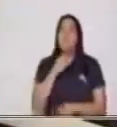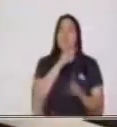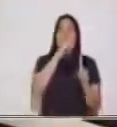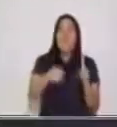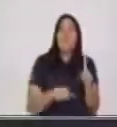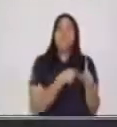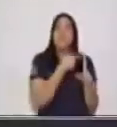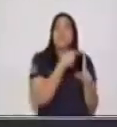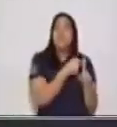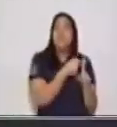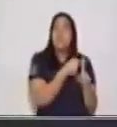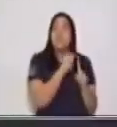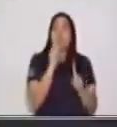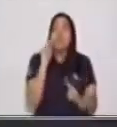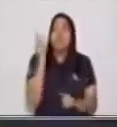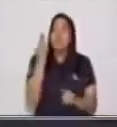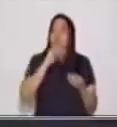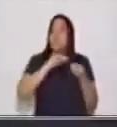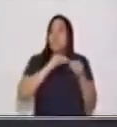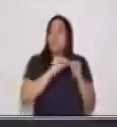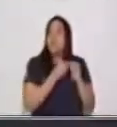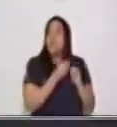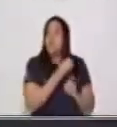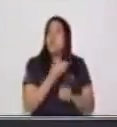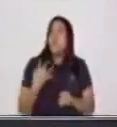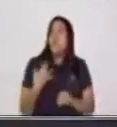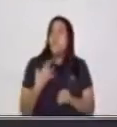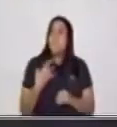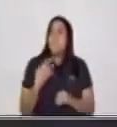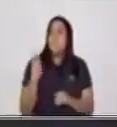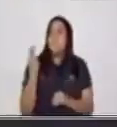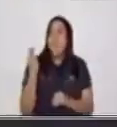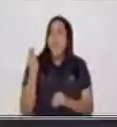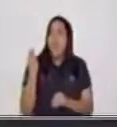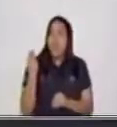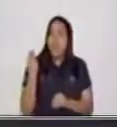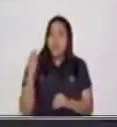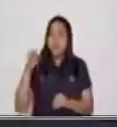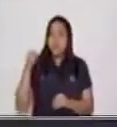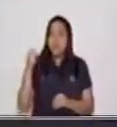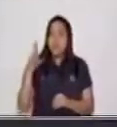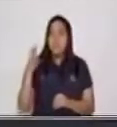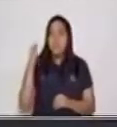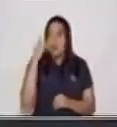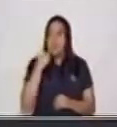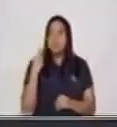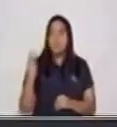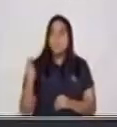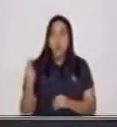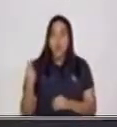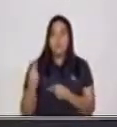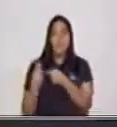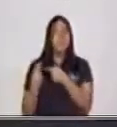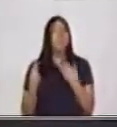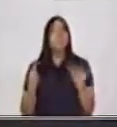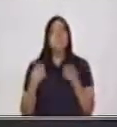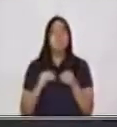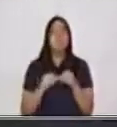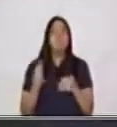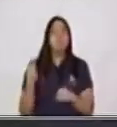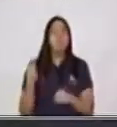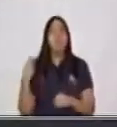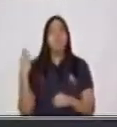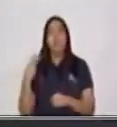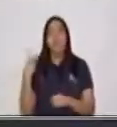de dos números pares. La suma de dos números pares. ¿Cuáles son los números pares?